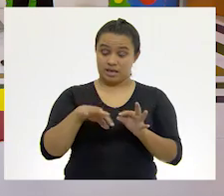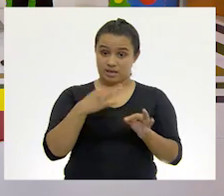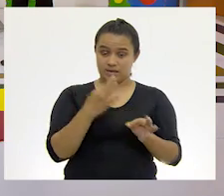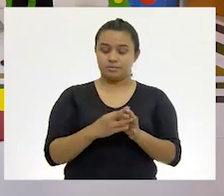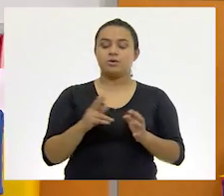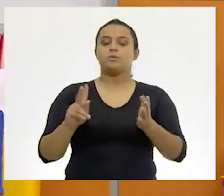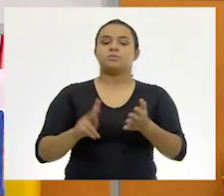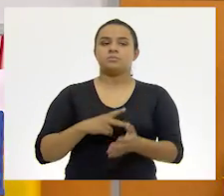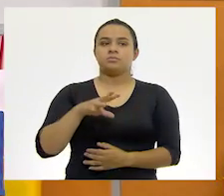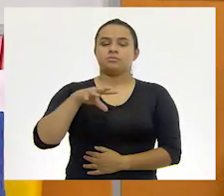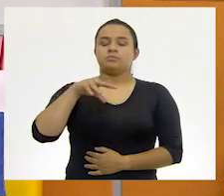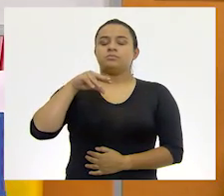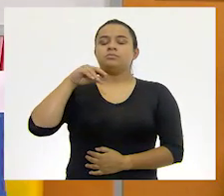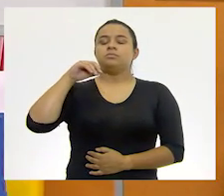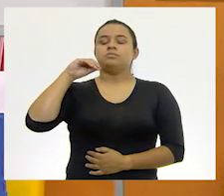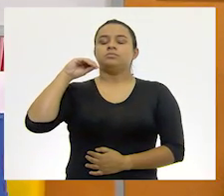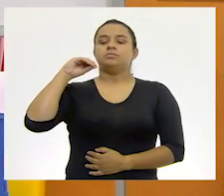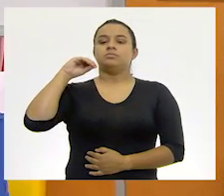una respiración.